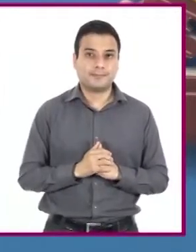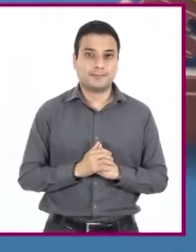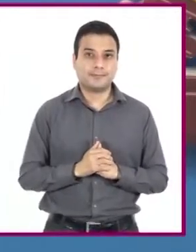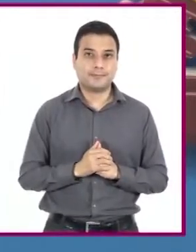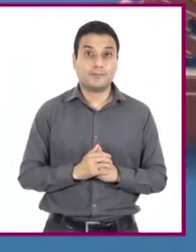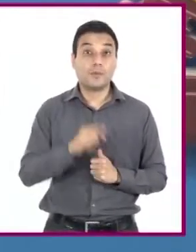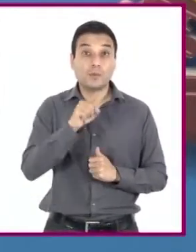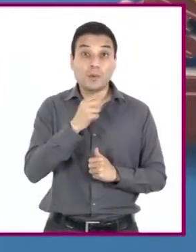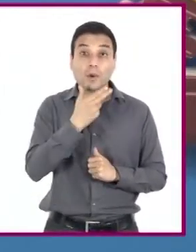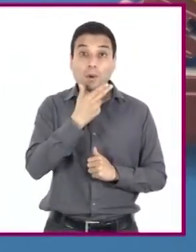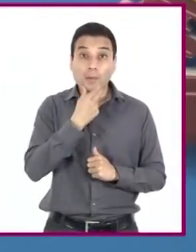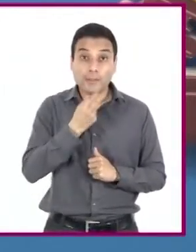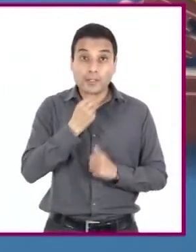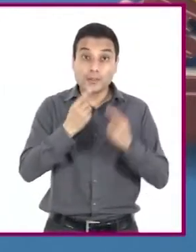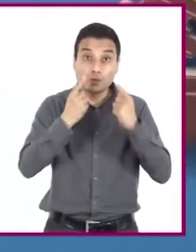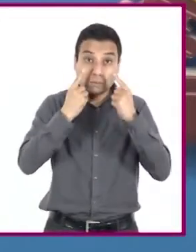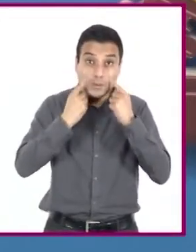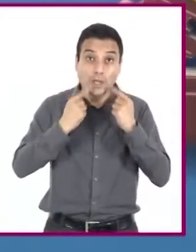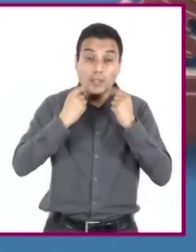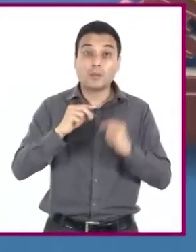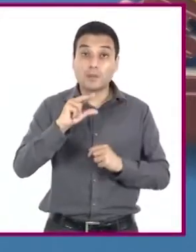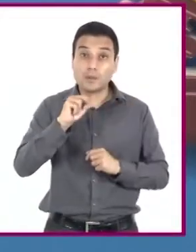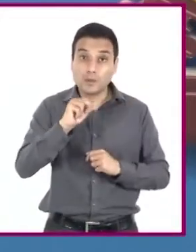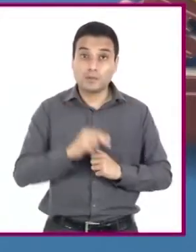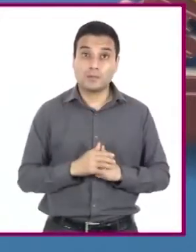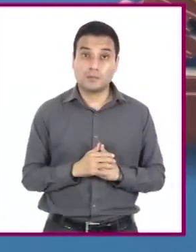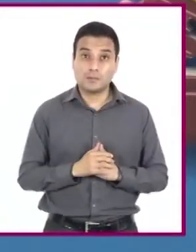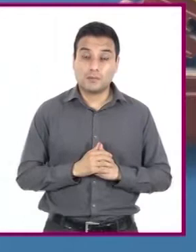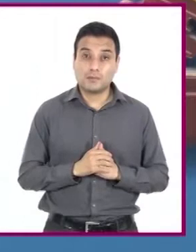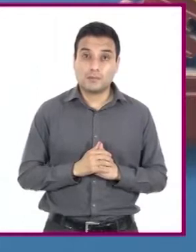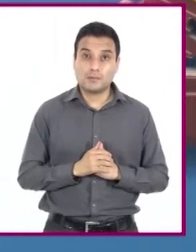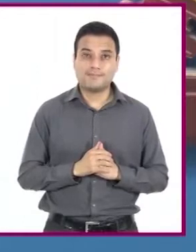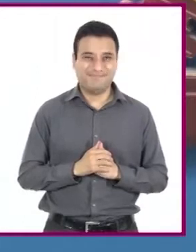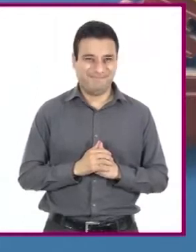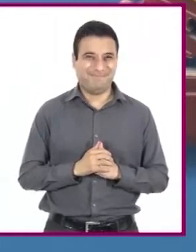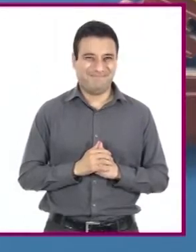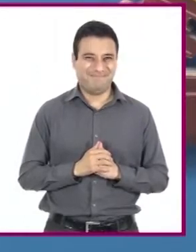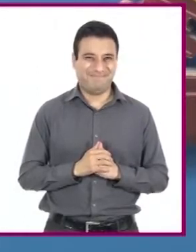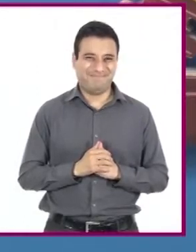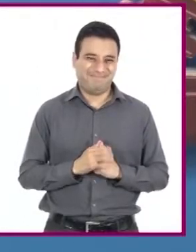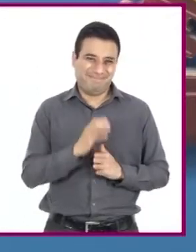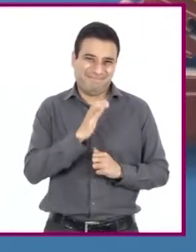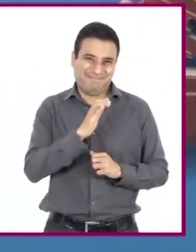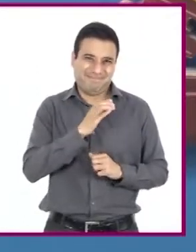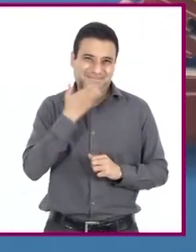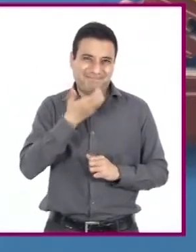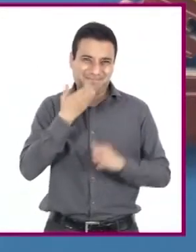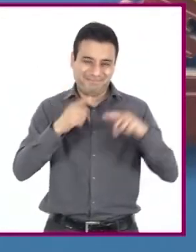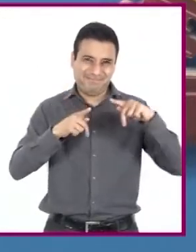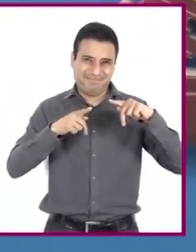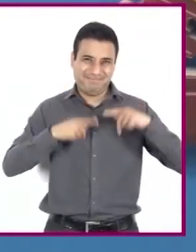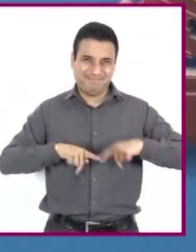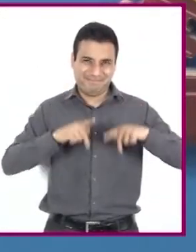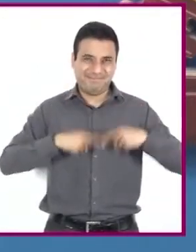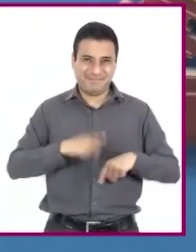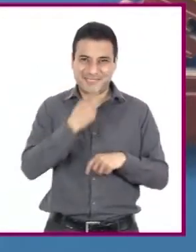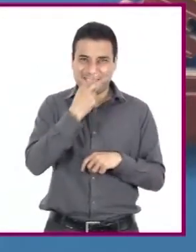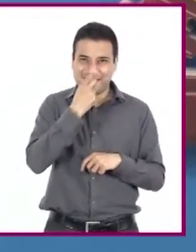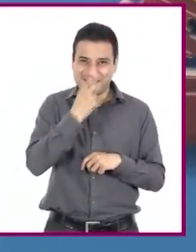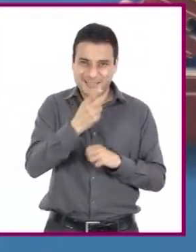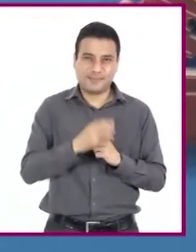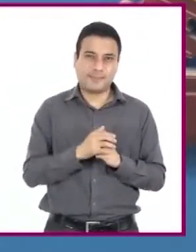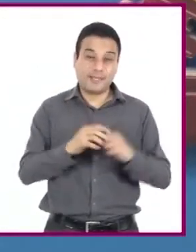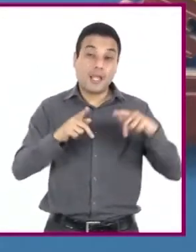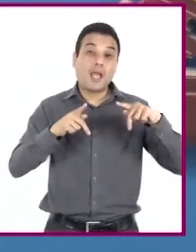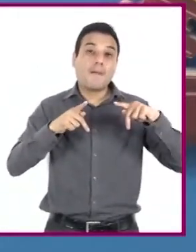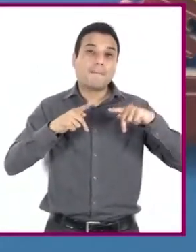Eres hombre, no debes llorar. Cuando hablamos de estereotipos de género, nos referimos a las creencias